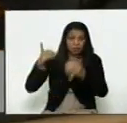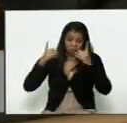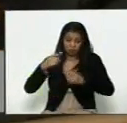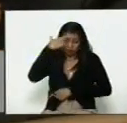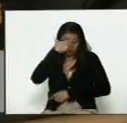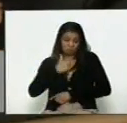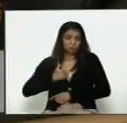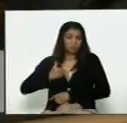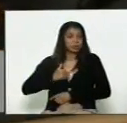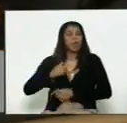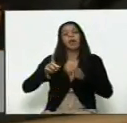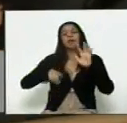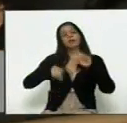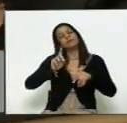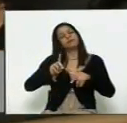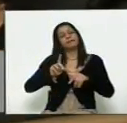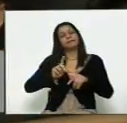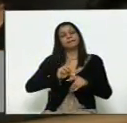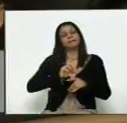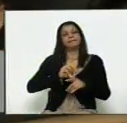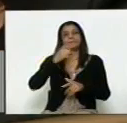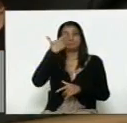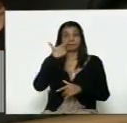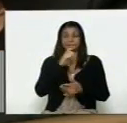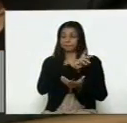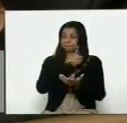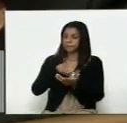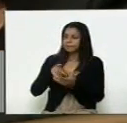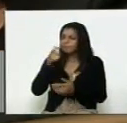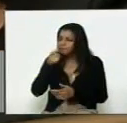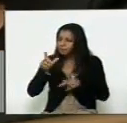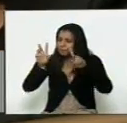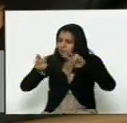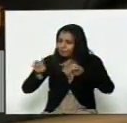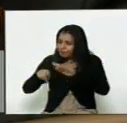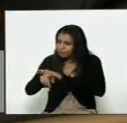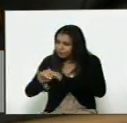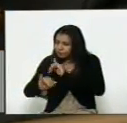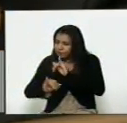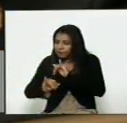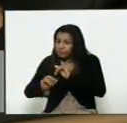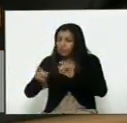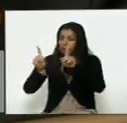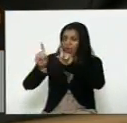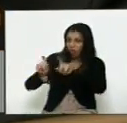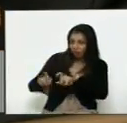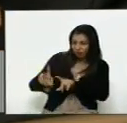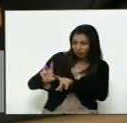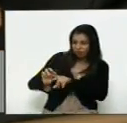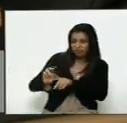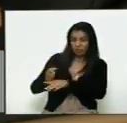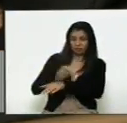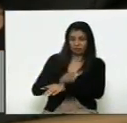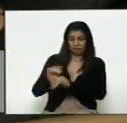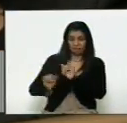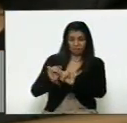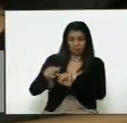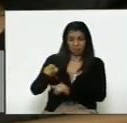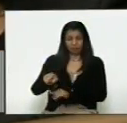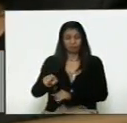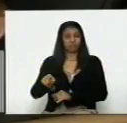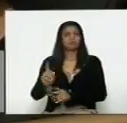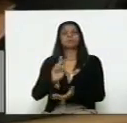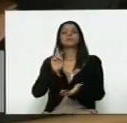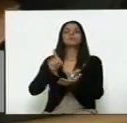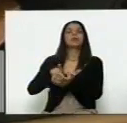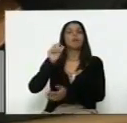Número 11. Su presencia durante la revisión y aplicación de exámenes neonatales del recién